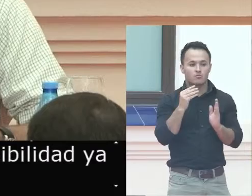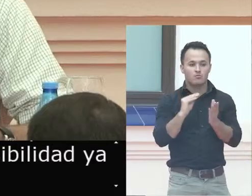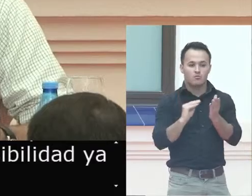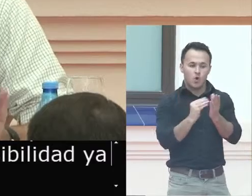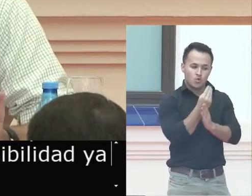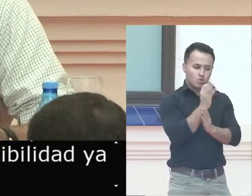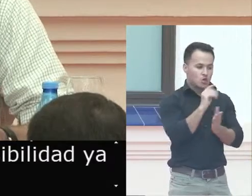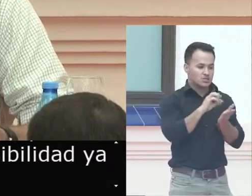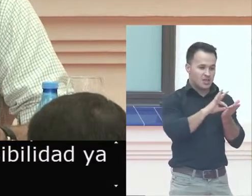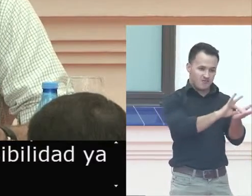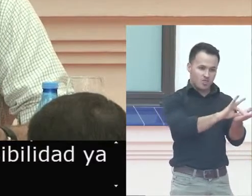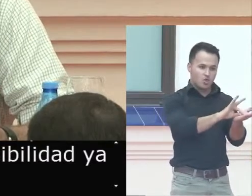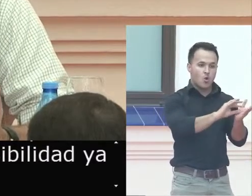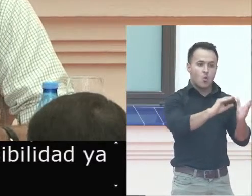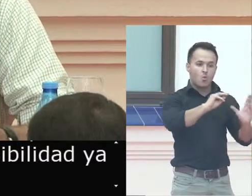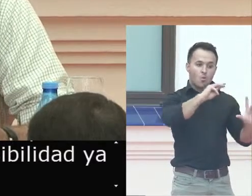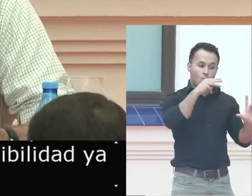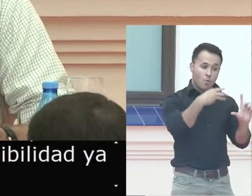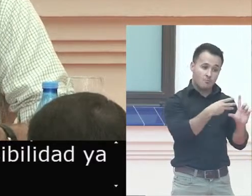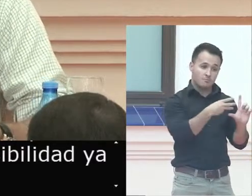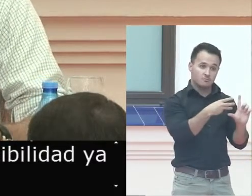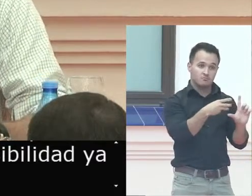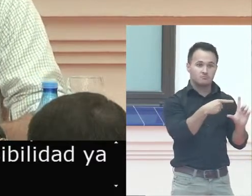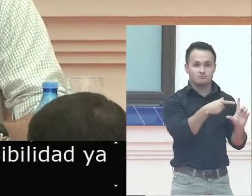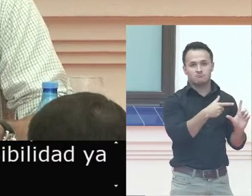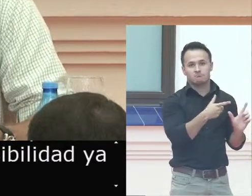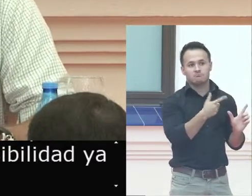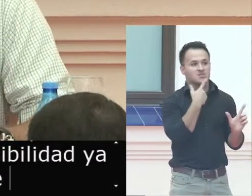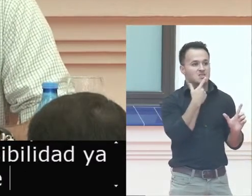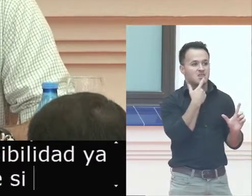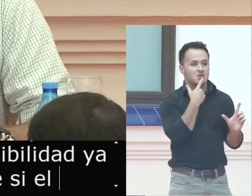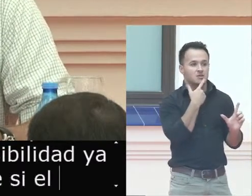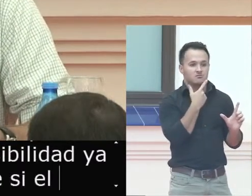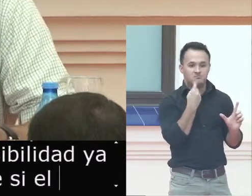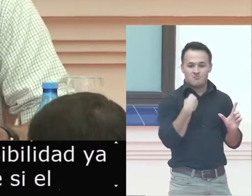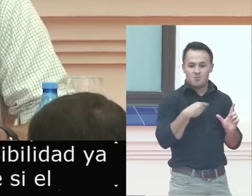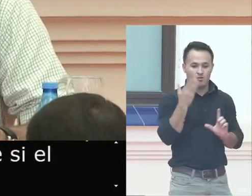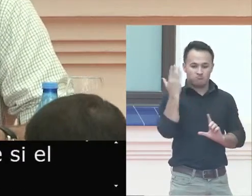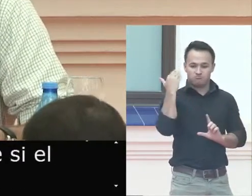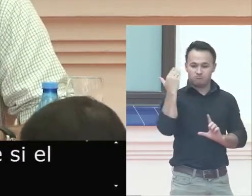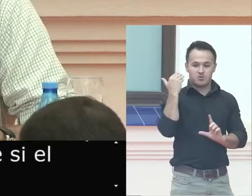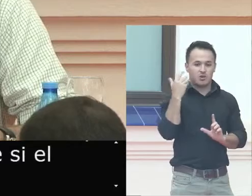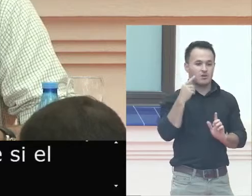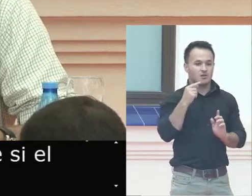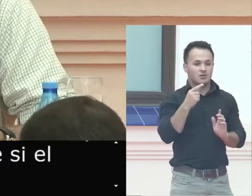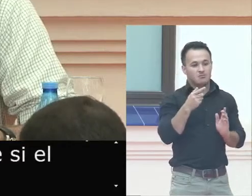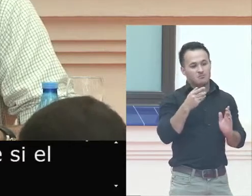es web, simplemente lo básico es que la norma dice aplíquese lo que ya existía antes, que son las